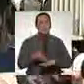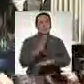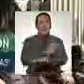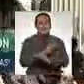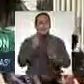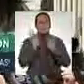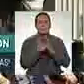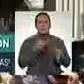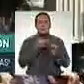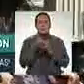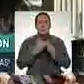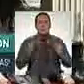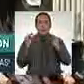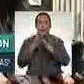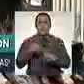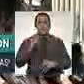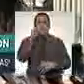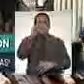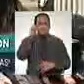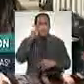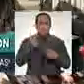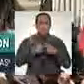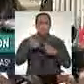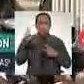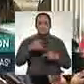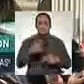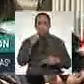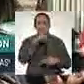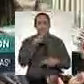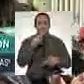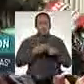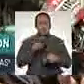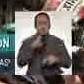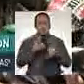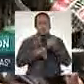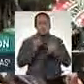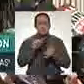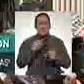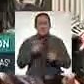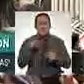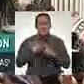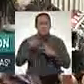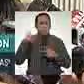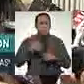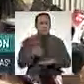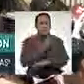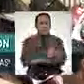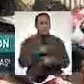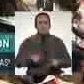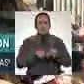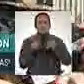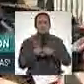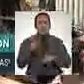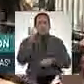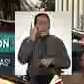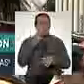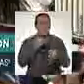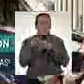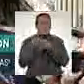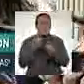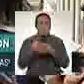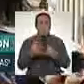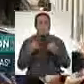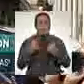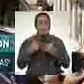atribuyó a esta casa a una tía prófuga de la justicia que tiene, que es la tía Rosa Fujimori, hermana de su padre, y Keiko Fujimori dijo en